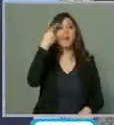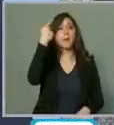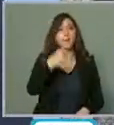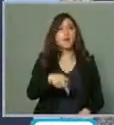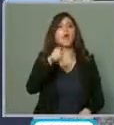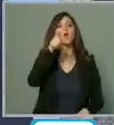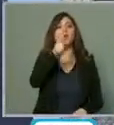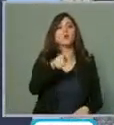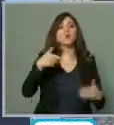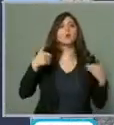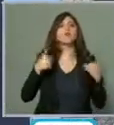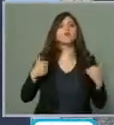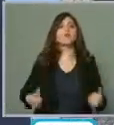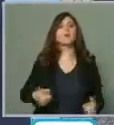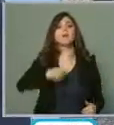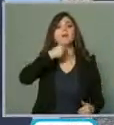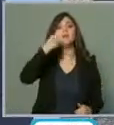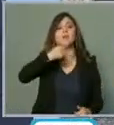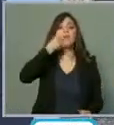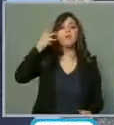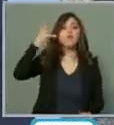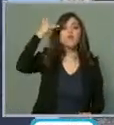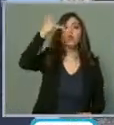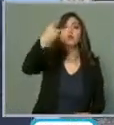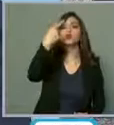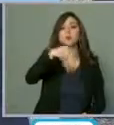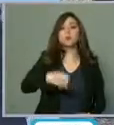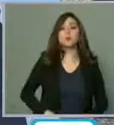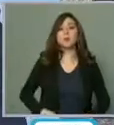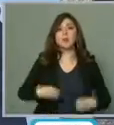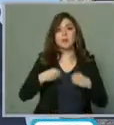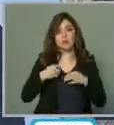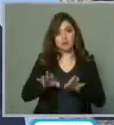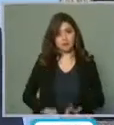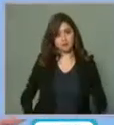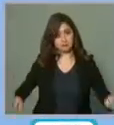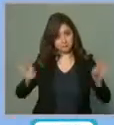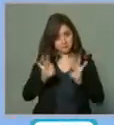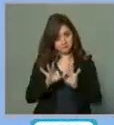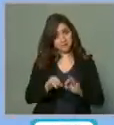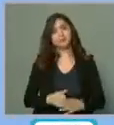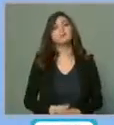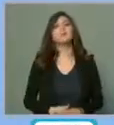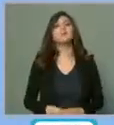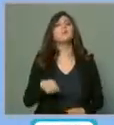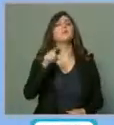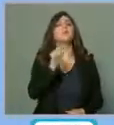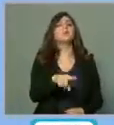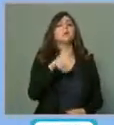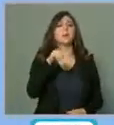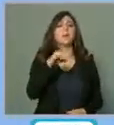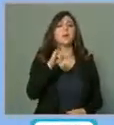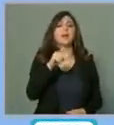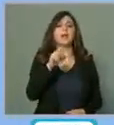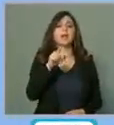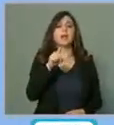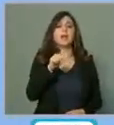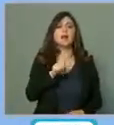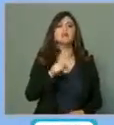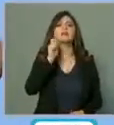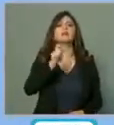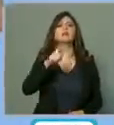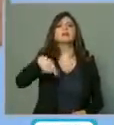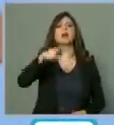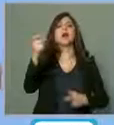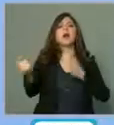la vejez como parte del proceso de la vida es fundamental, es elemental. Yo creo que justo tocando el tema, como dices, de los millennials, está mucho la filosofía ahorita de no, pues